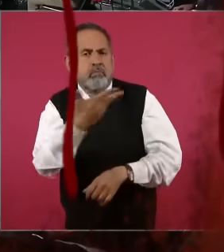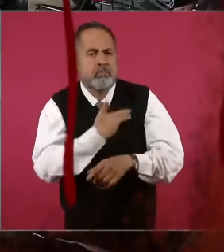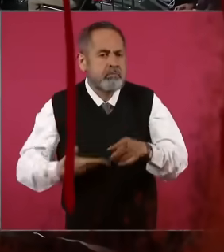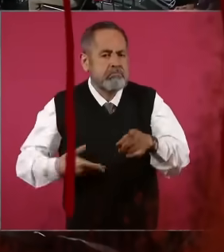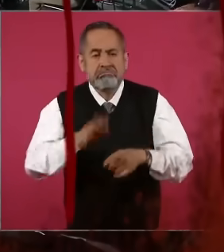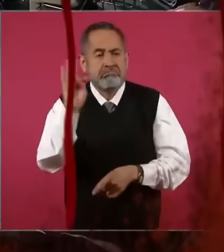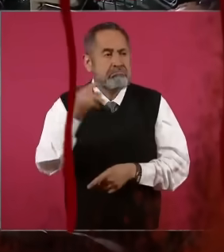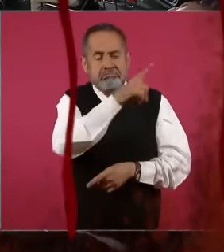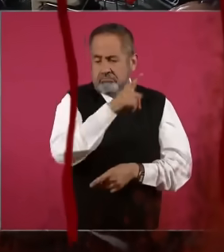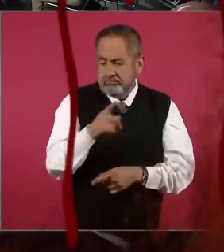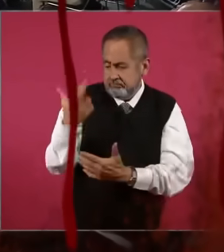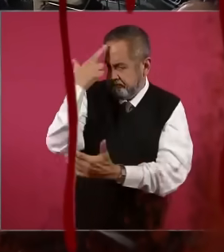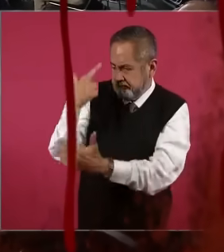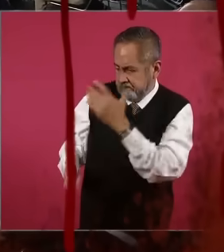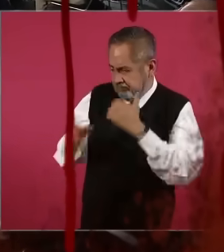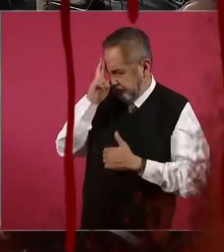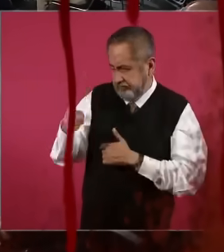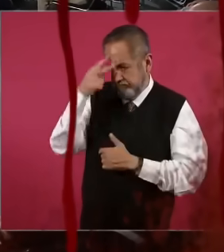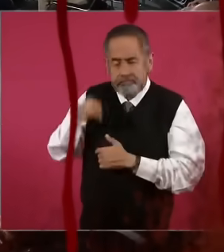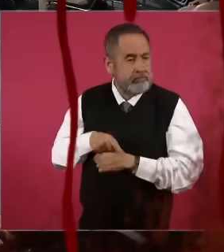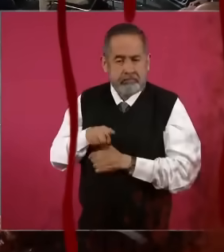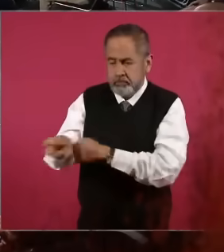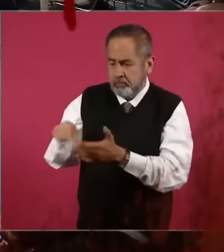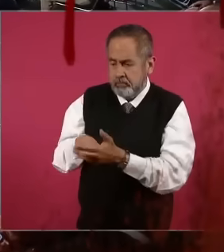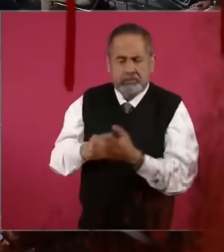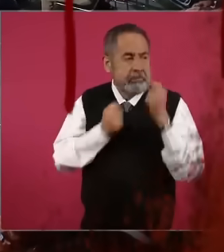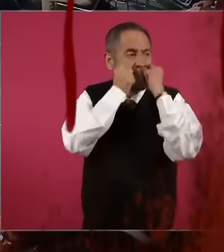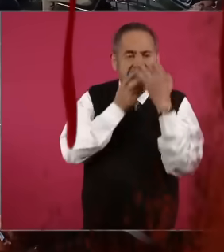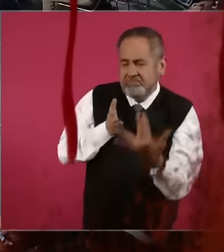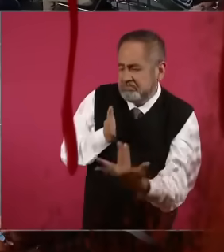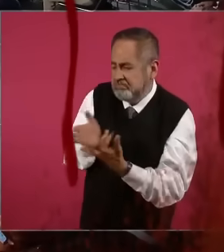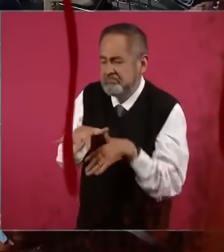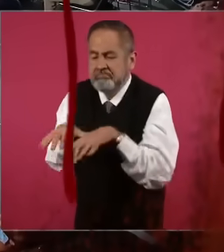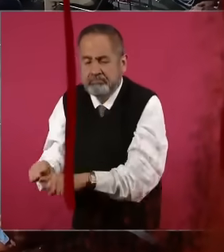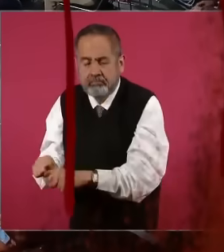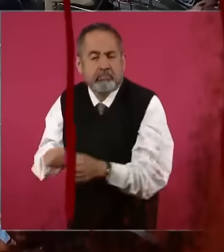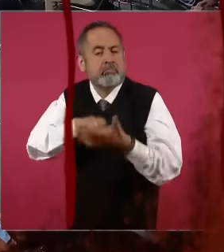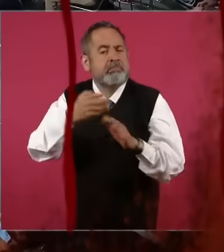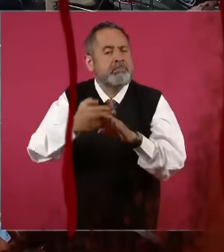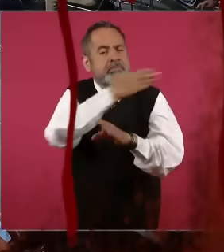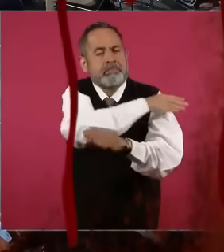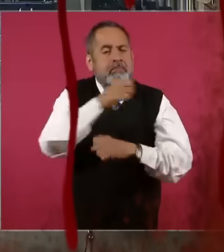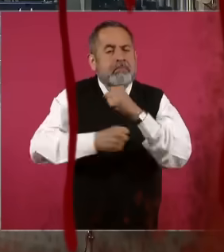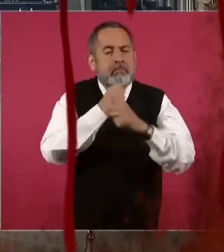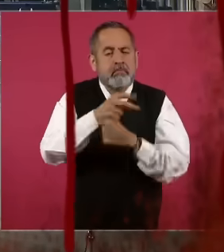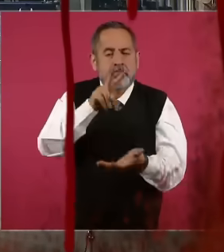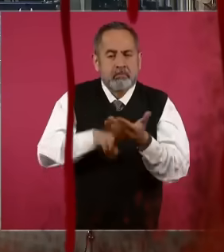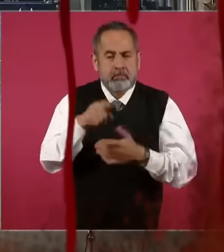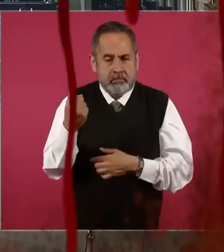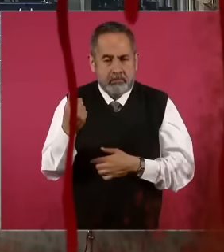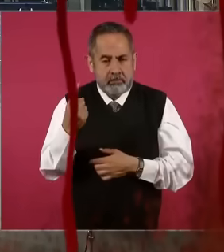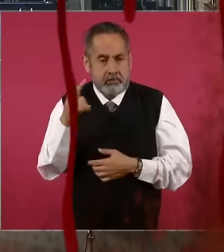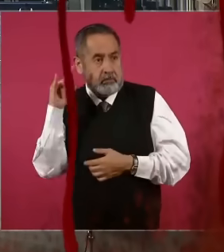gringos. Ellos si quieren pueden venderle armas a los niños. Esos son sus leyes, es cosa de ellos. El